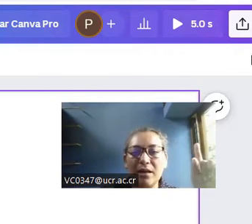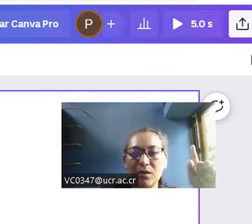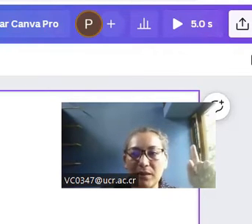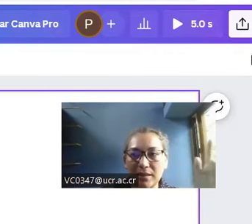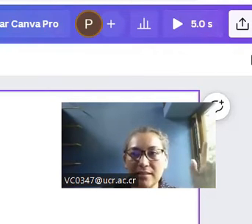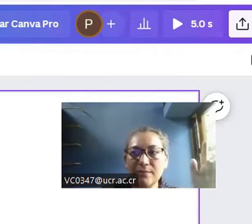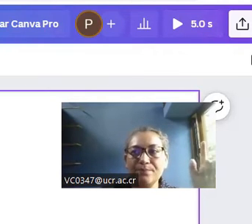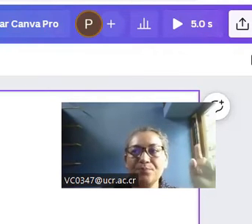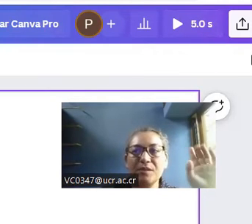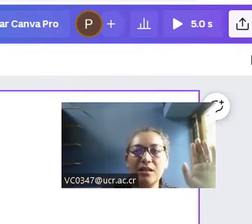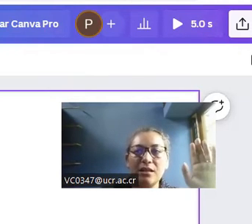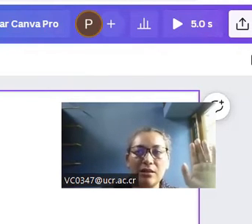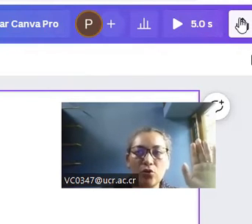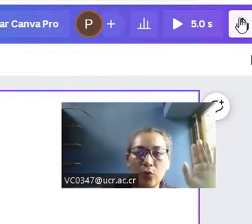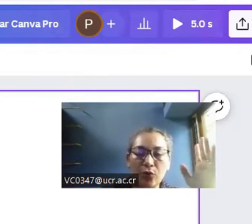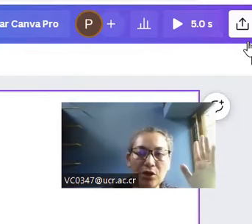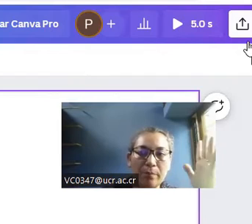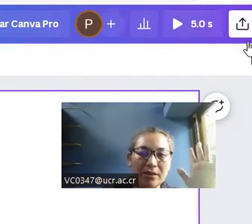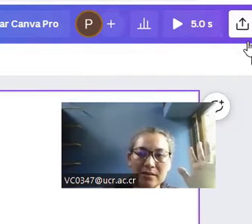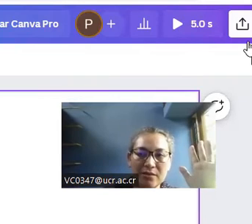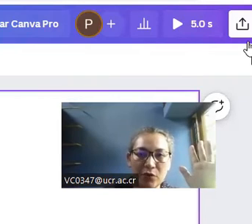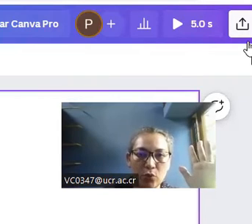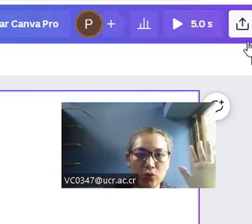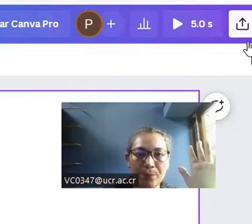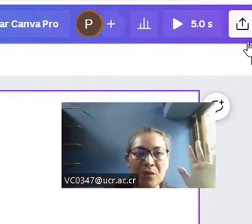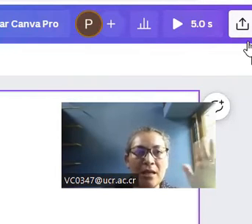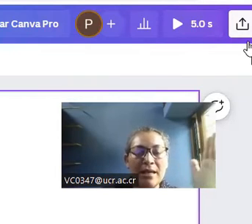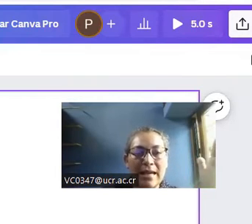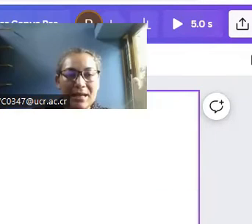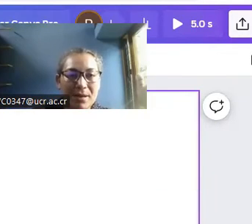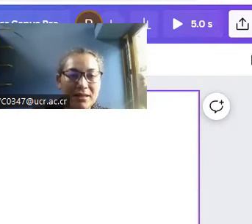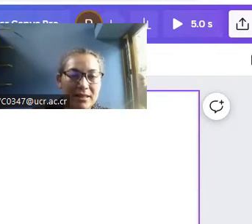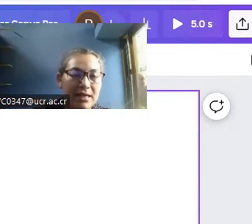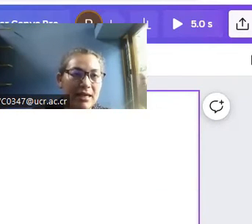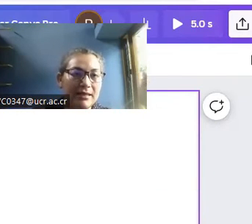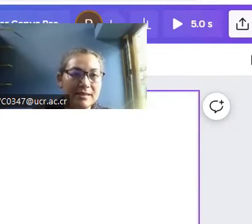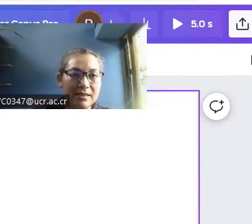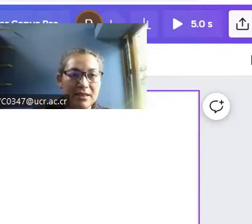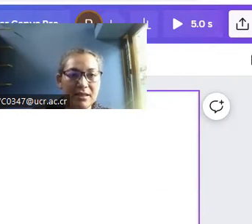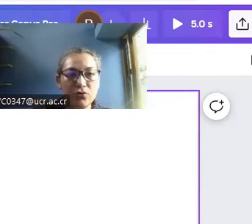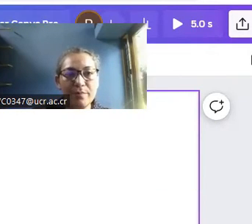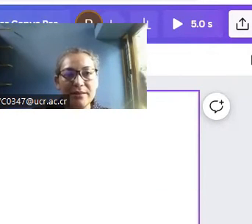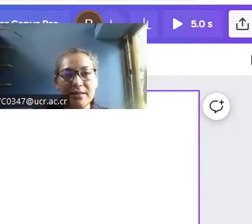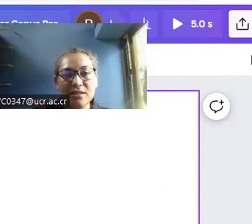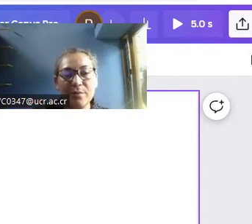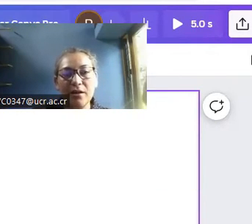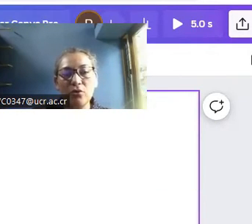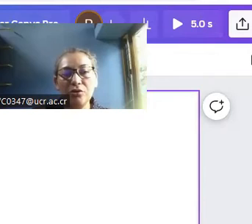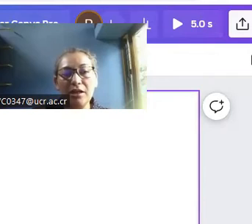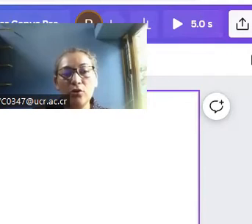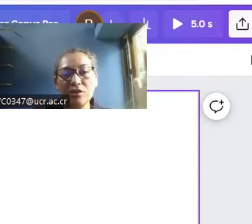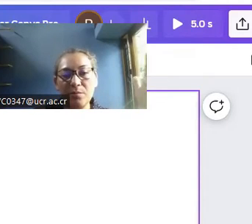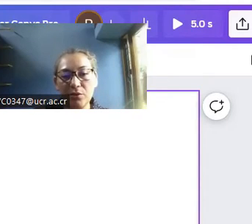momento para mi pantalla y cómo voy a compartir este recurso. En la parte izquierda de sus pantallas